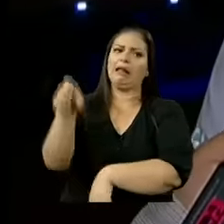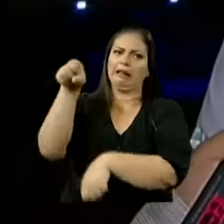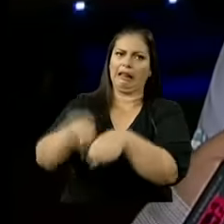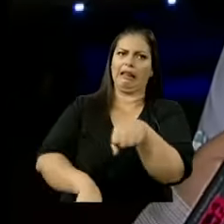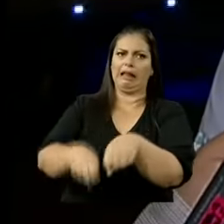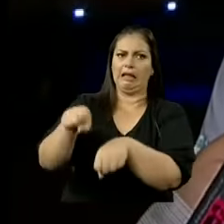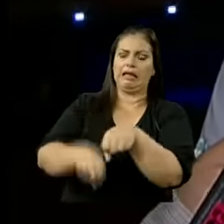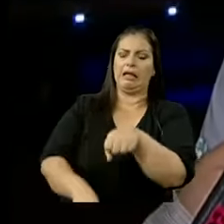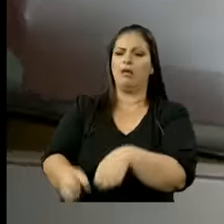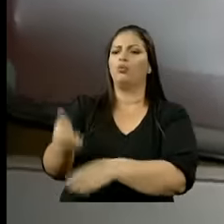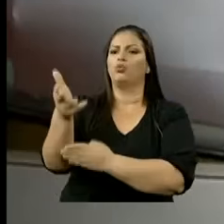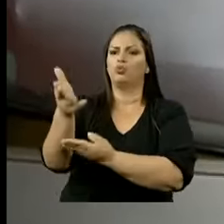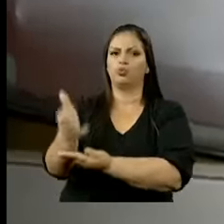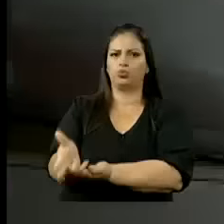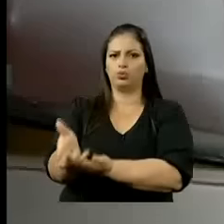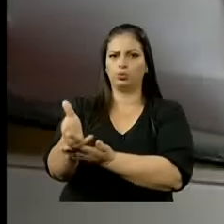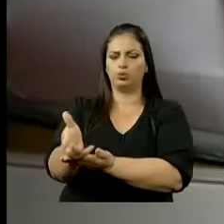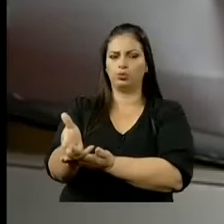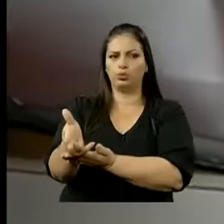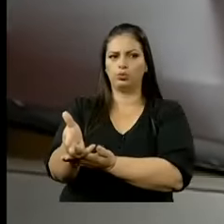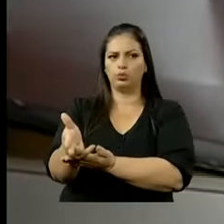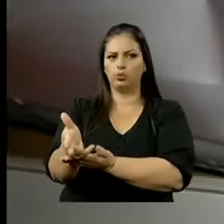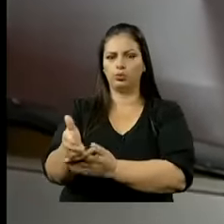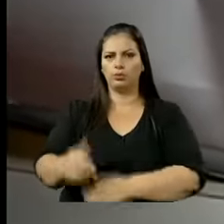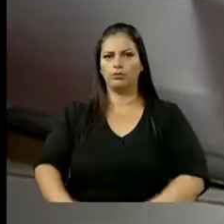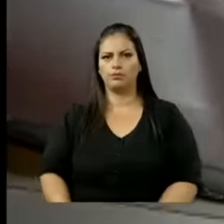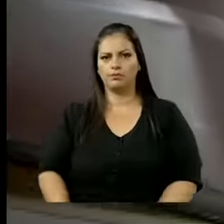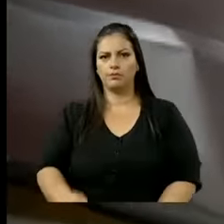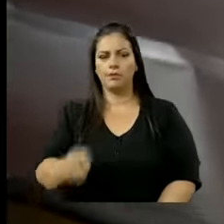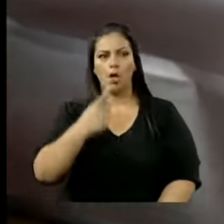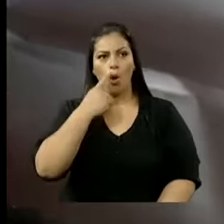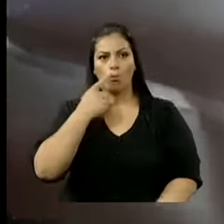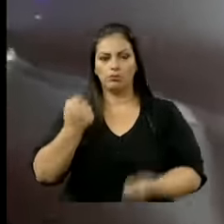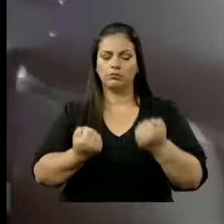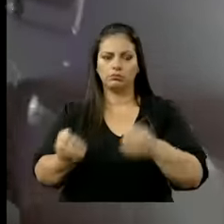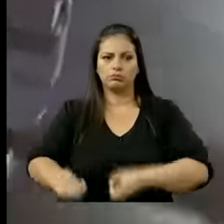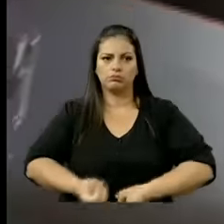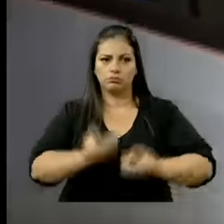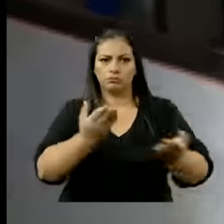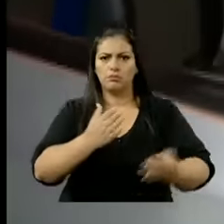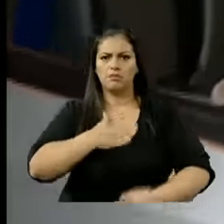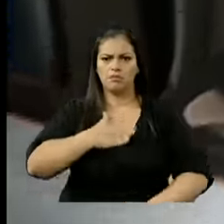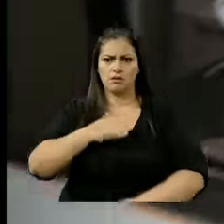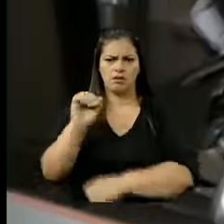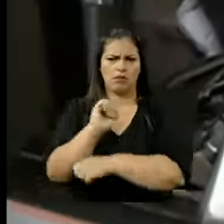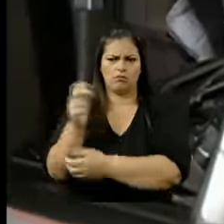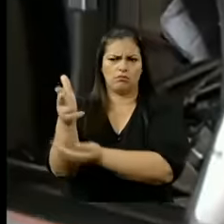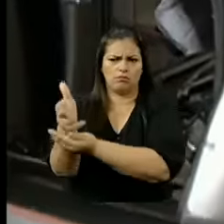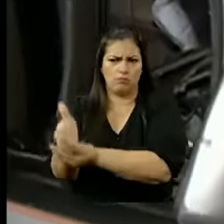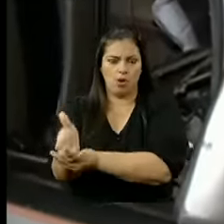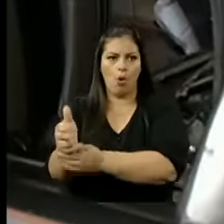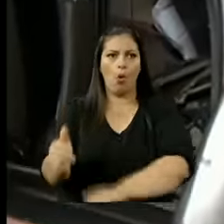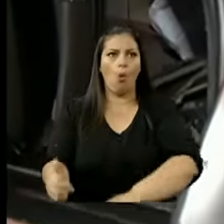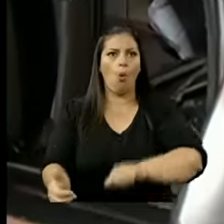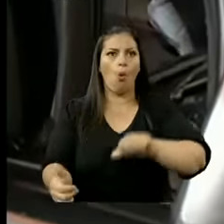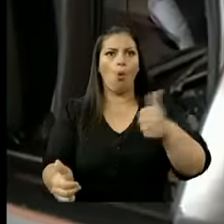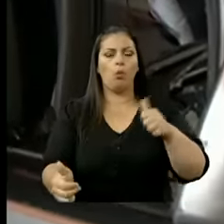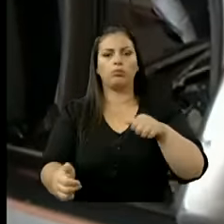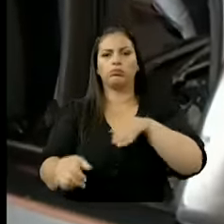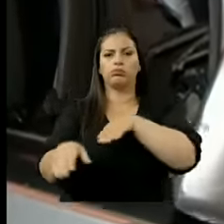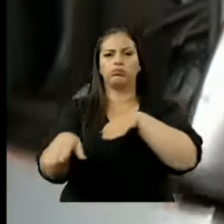mecánica, indica la versión de del conductor de la camioneta, que era el vehículo que estaba estacionado, y el otro vehículo hasta